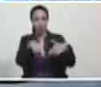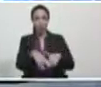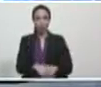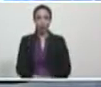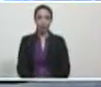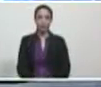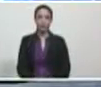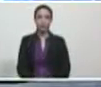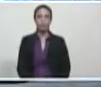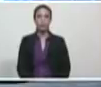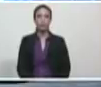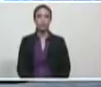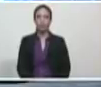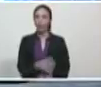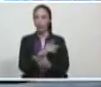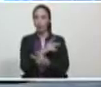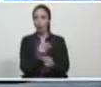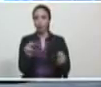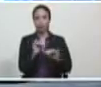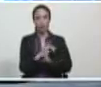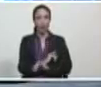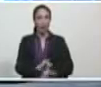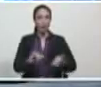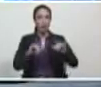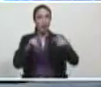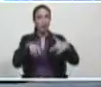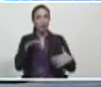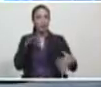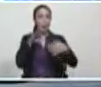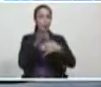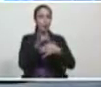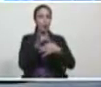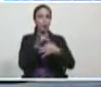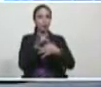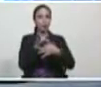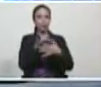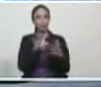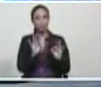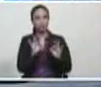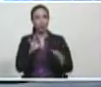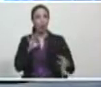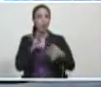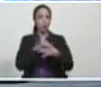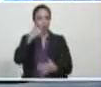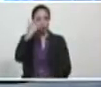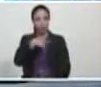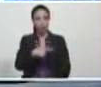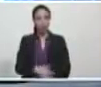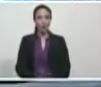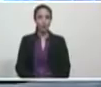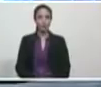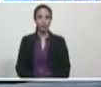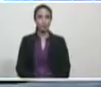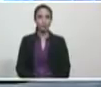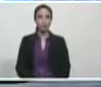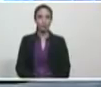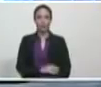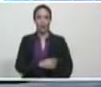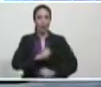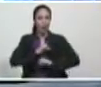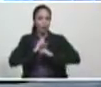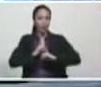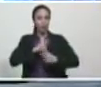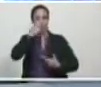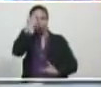dominio gringo. No, unión nacional, unión de la dignidad, unión de la rebeldía